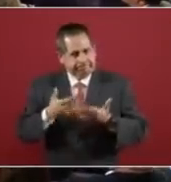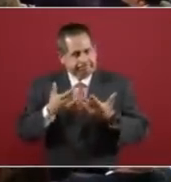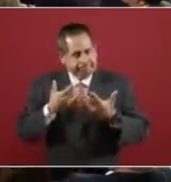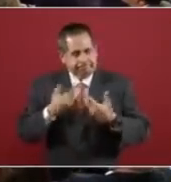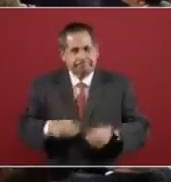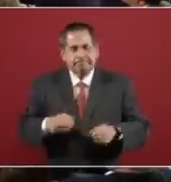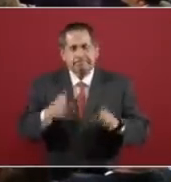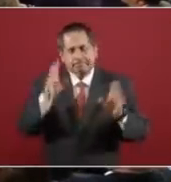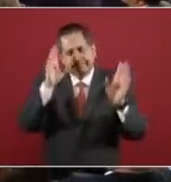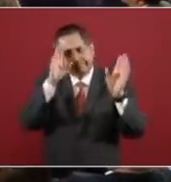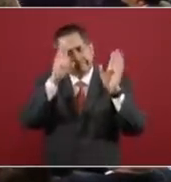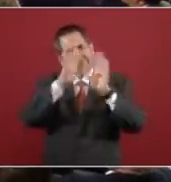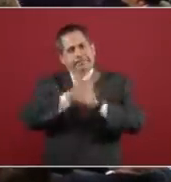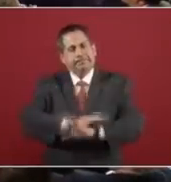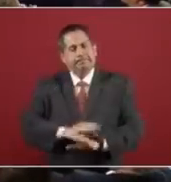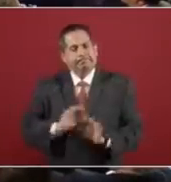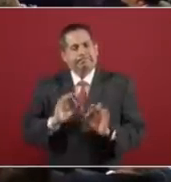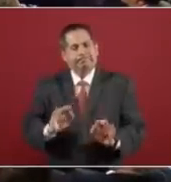se relaja